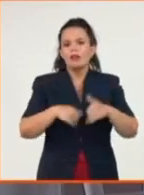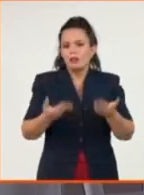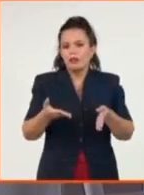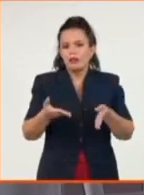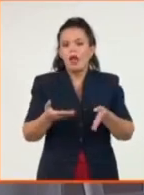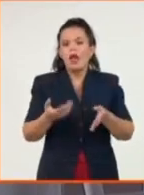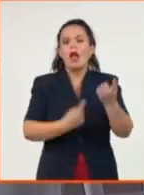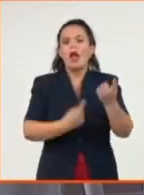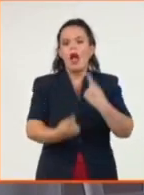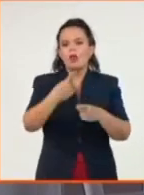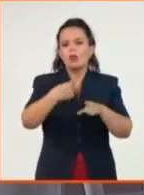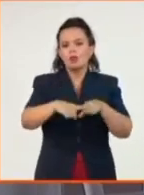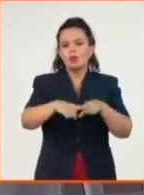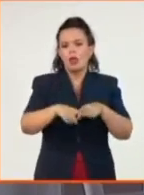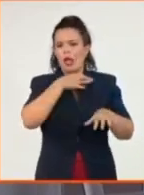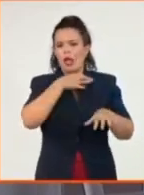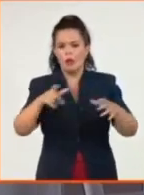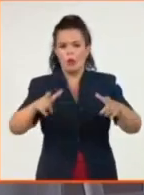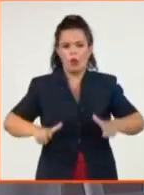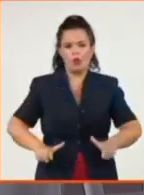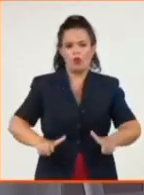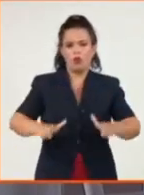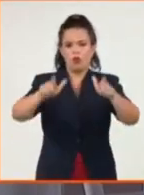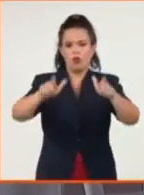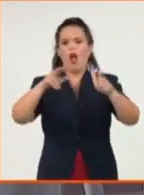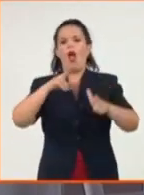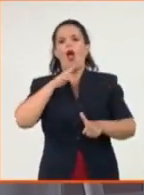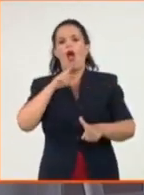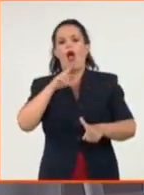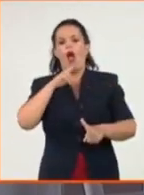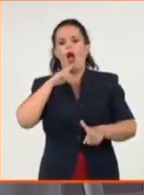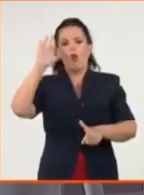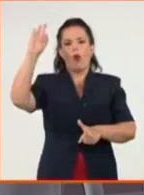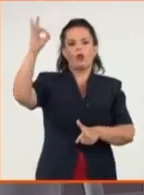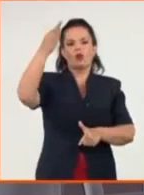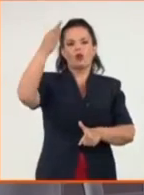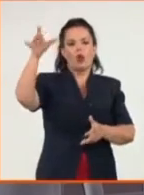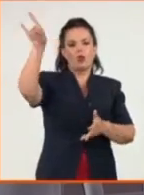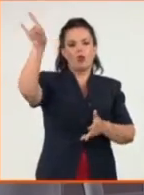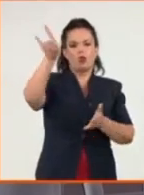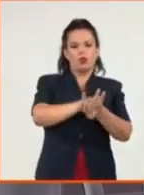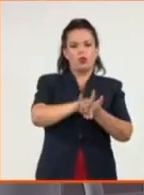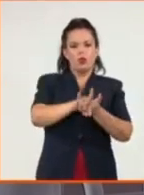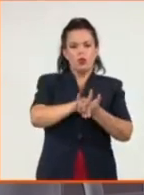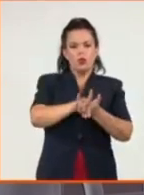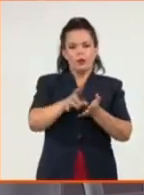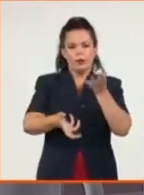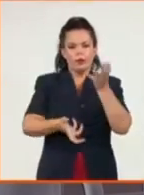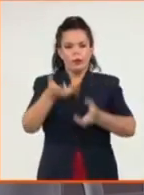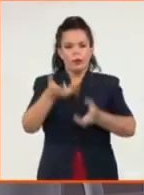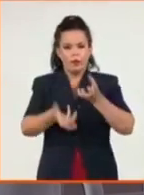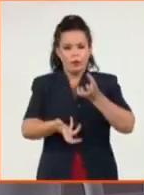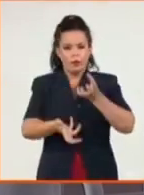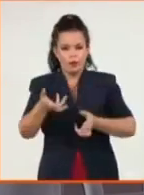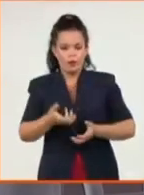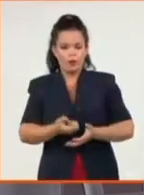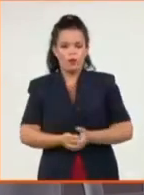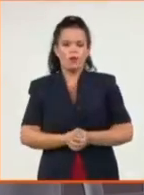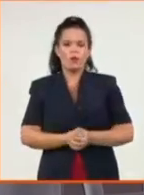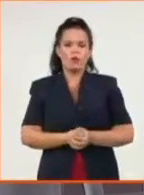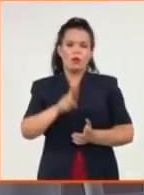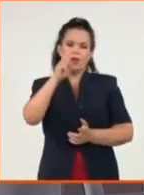los calentadores solares se van a fabricar 1.300 calentadores solares solar hay también